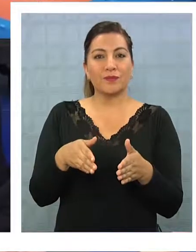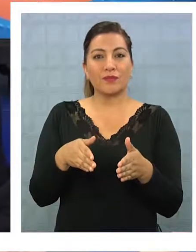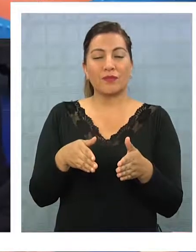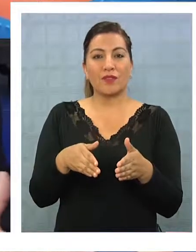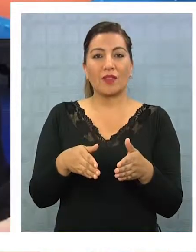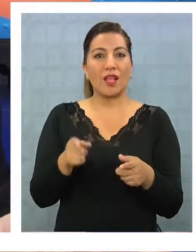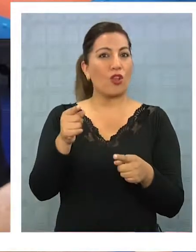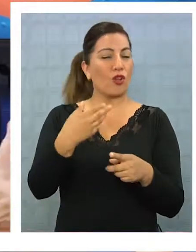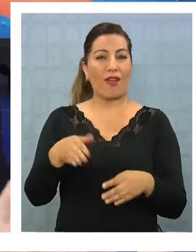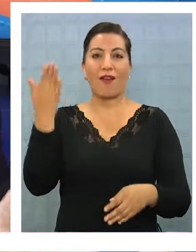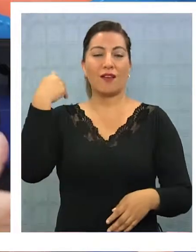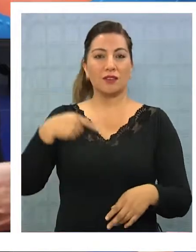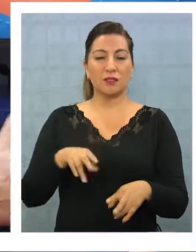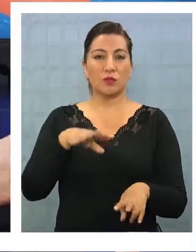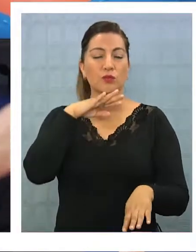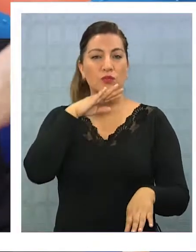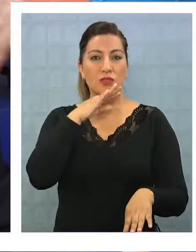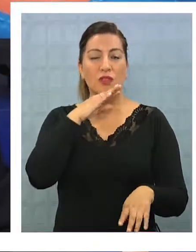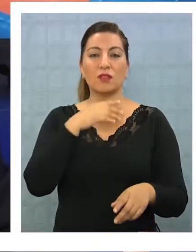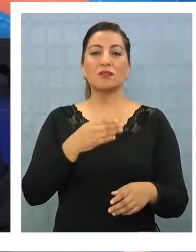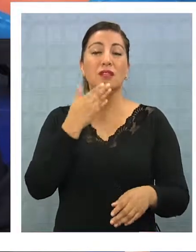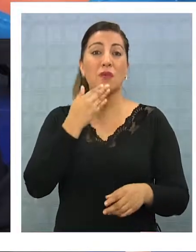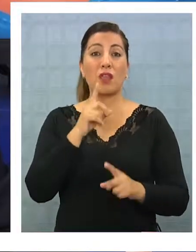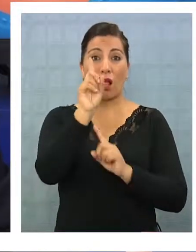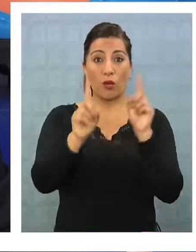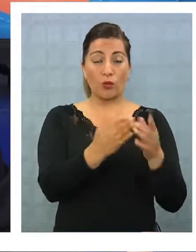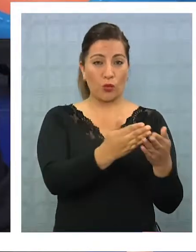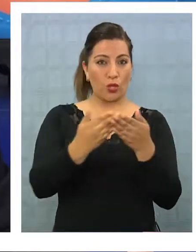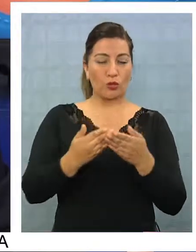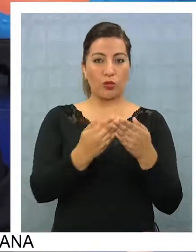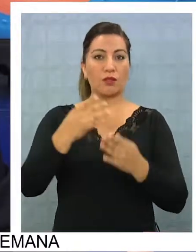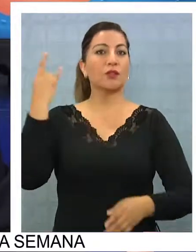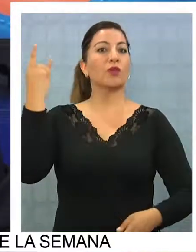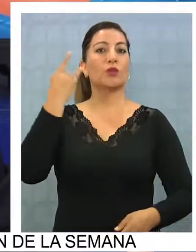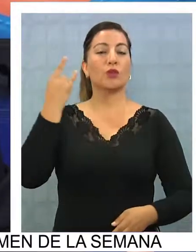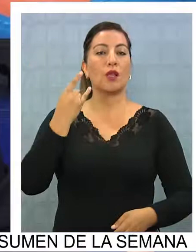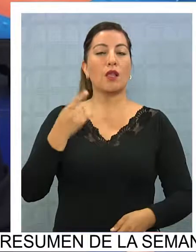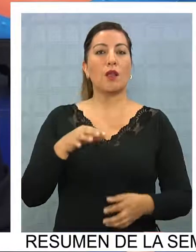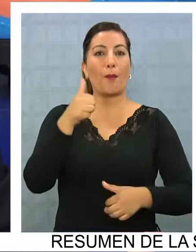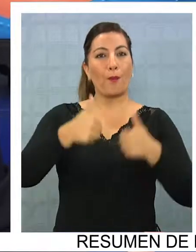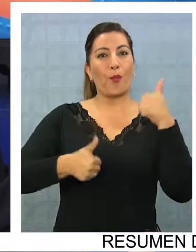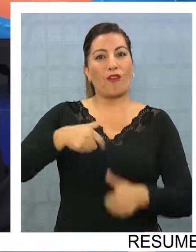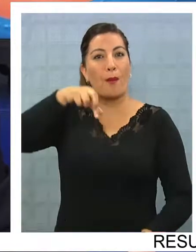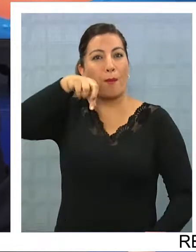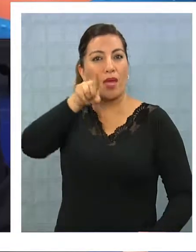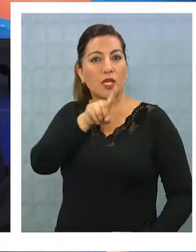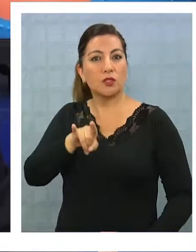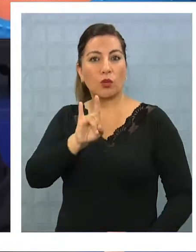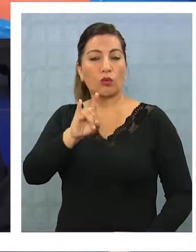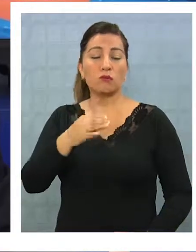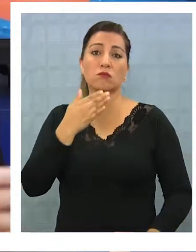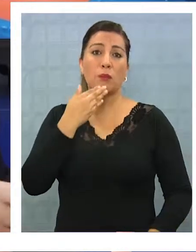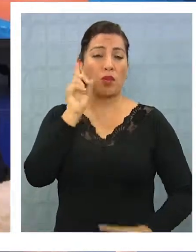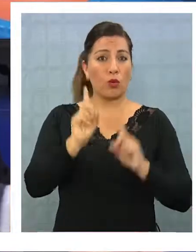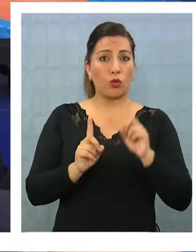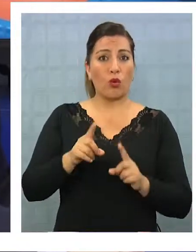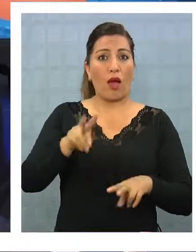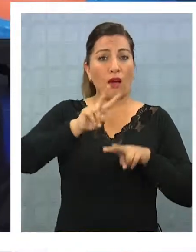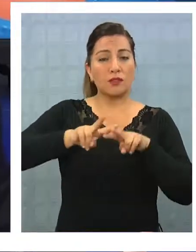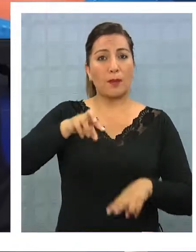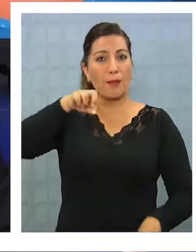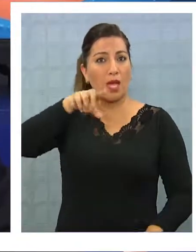realidad al algoritmo que se usa para distribuir alumnos en la educación superior a través de la PSU, ¿no? Después de la PSU los